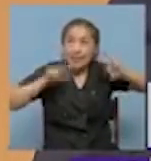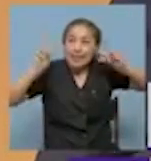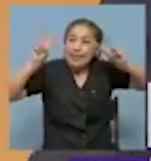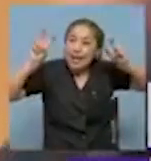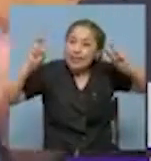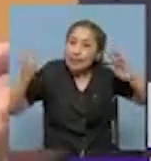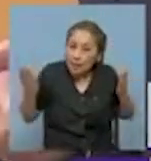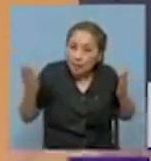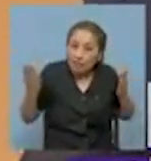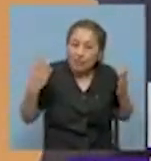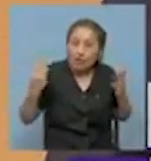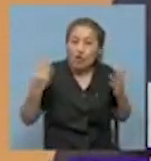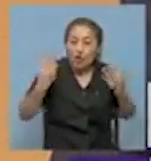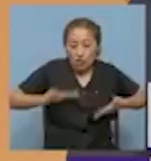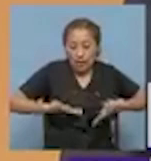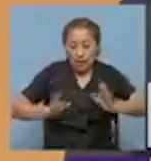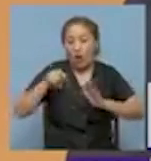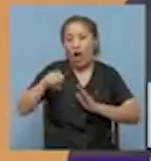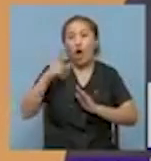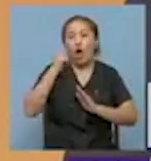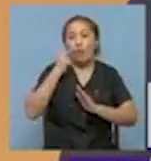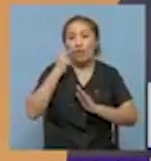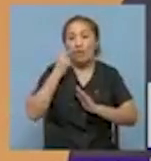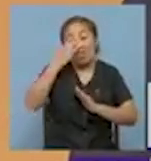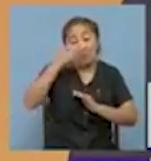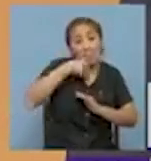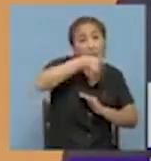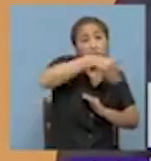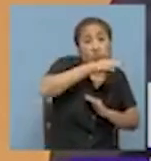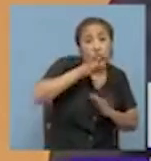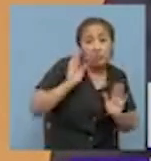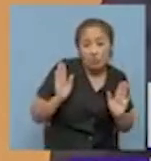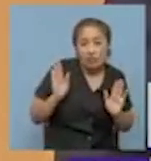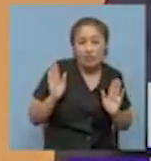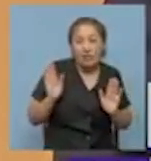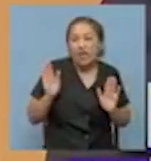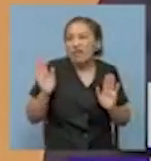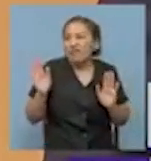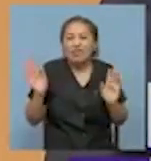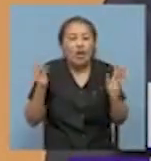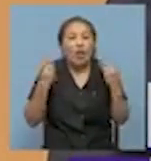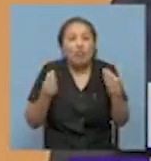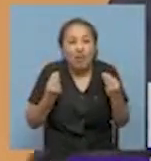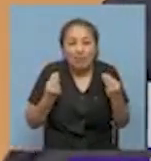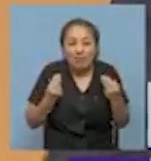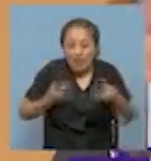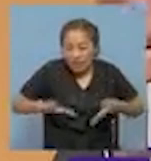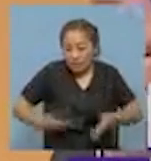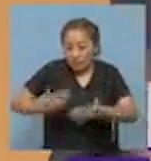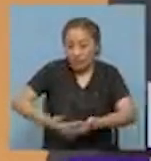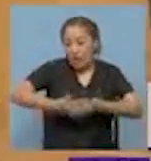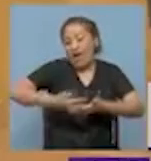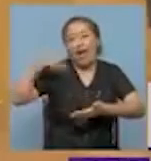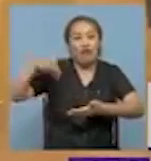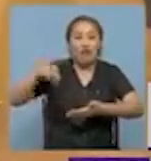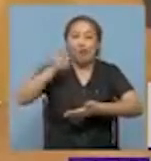dicen al momento del nacimiento como si el sexo te lo asignará una partera arbitraria que dice bueno ahí se me ocurre que o